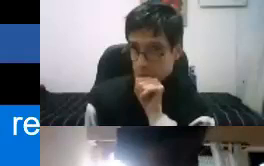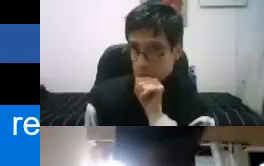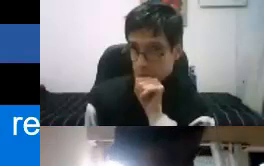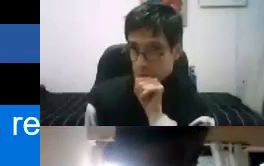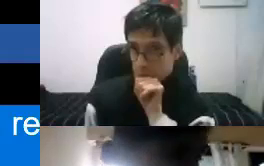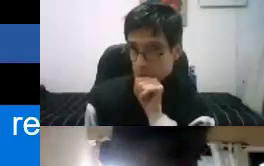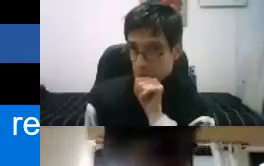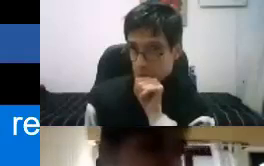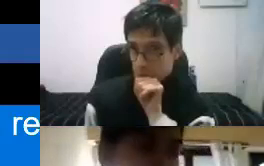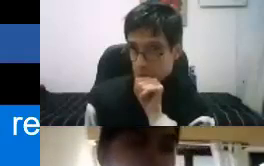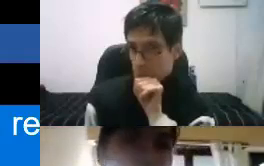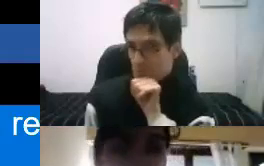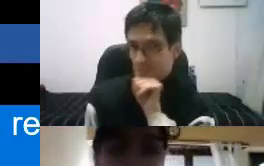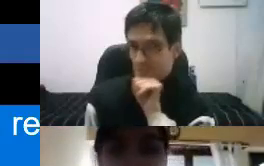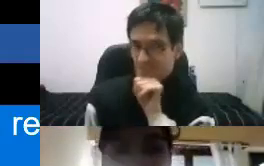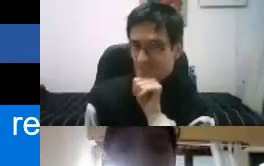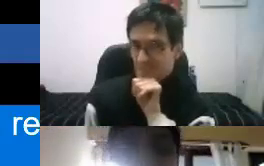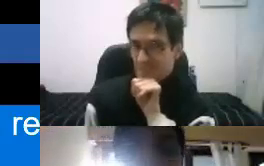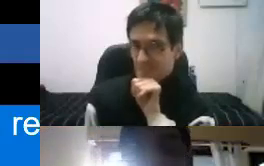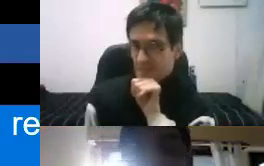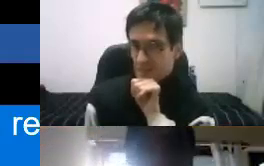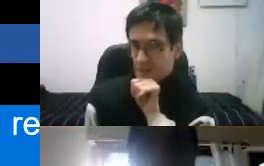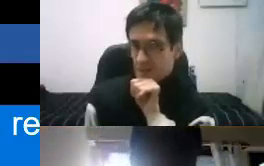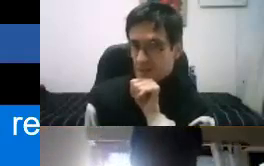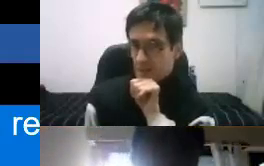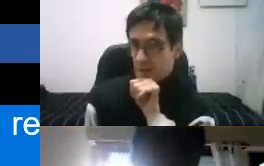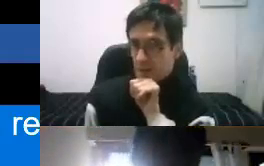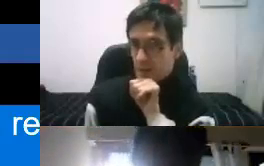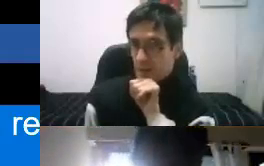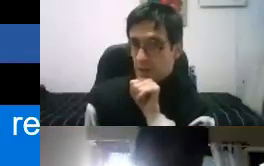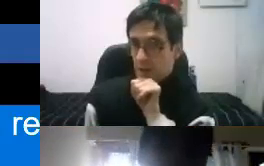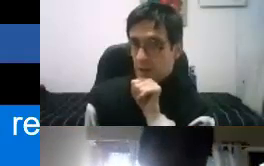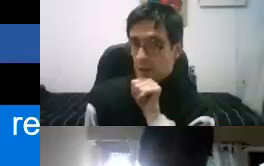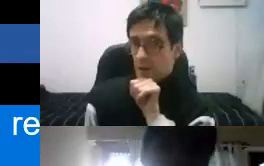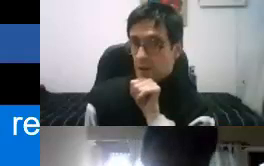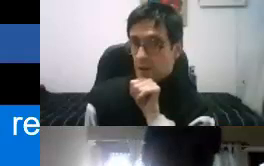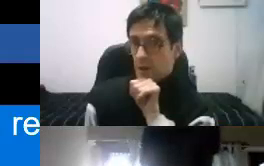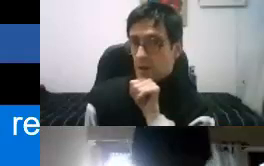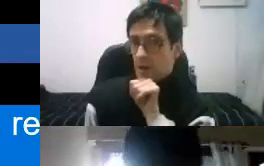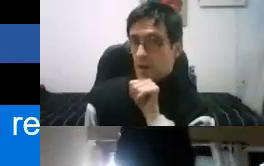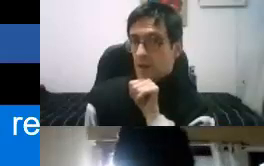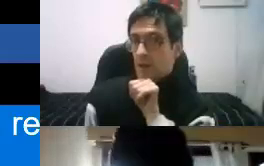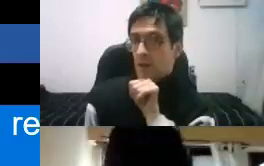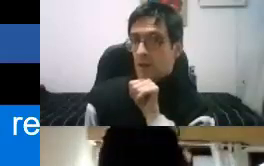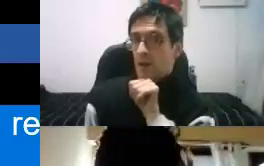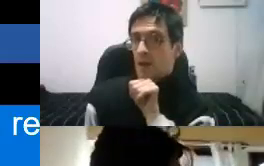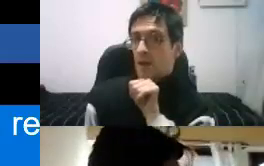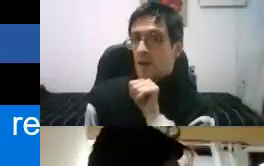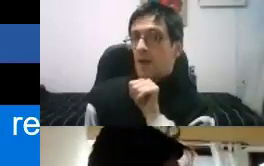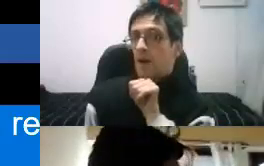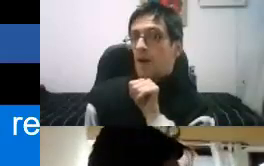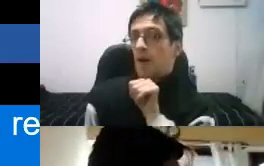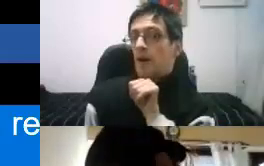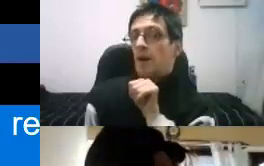ratonabilis, que significa arreglo justo conforme a razón, y si recurrimos al diccionario de la